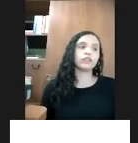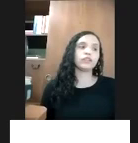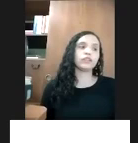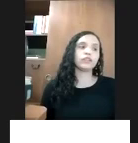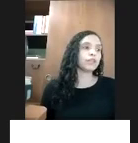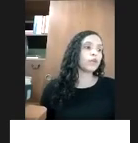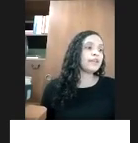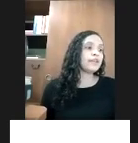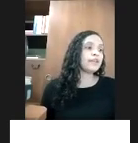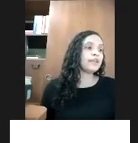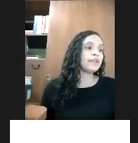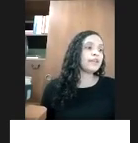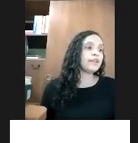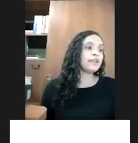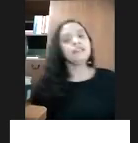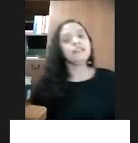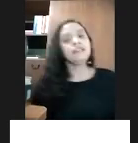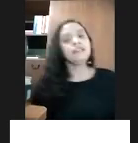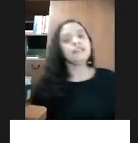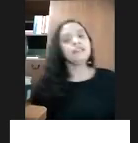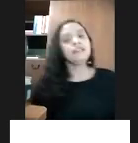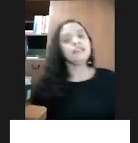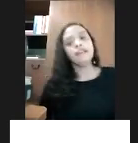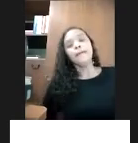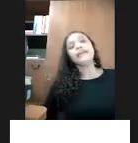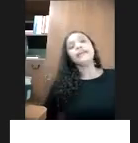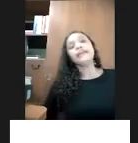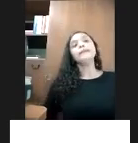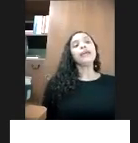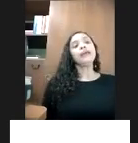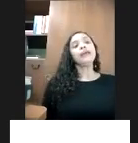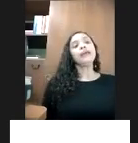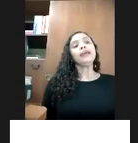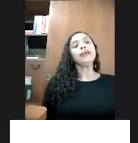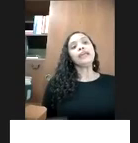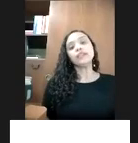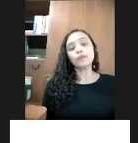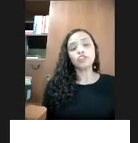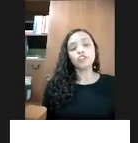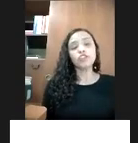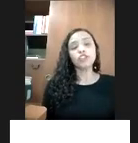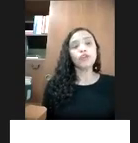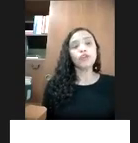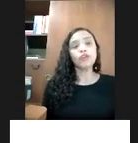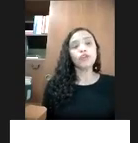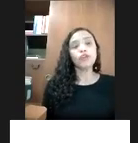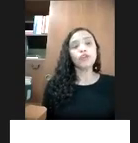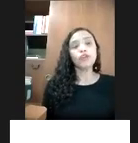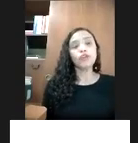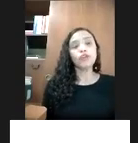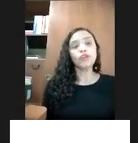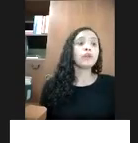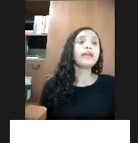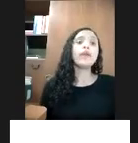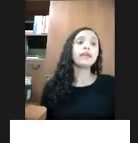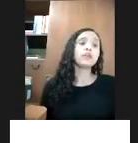respiratoria. La siguiente. Veíamos que el 54% de las personas encuestadas cuenta con servicio